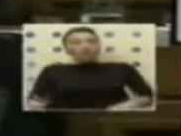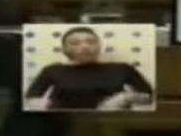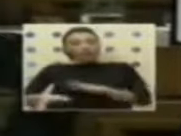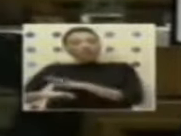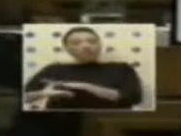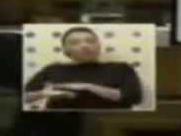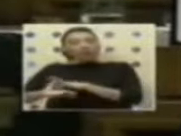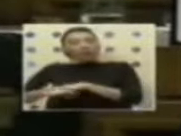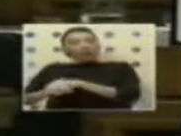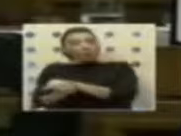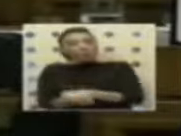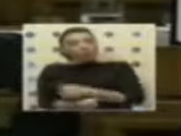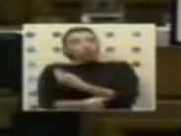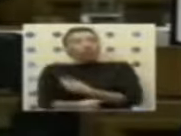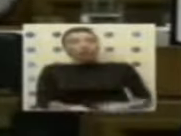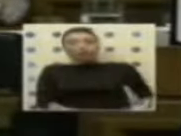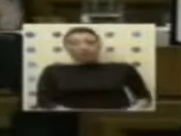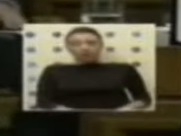parlamentarios de oposición.